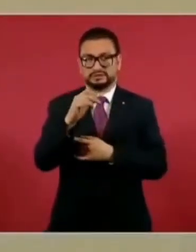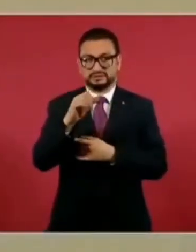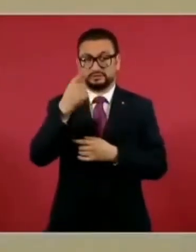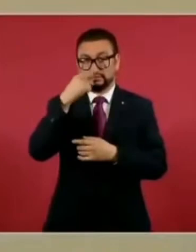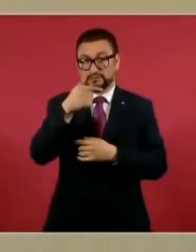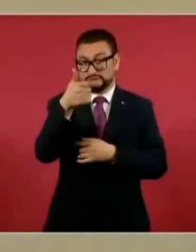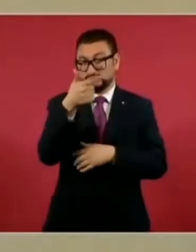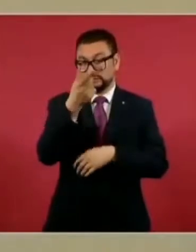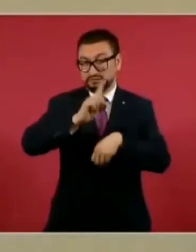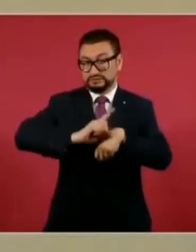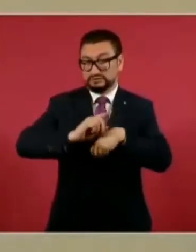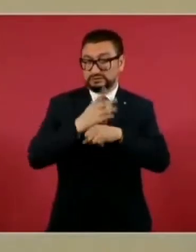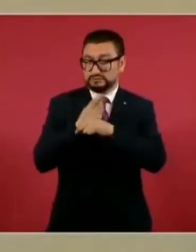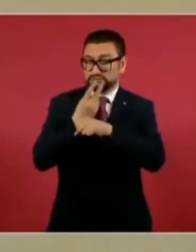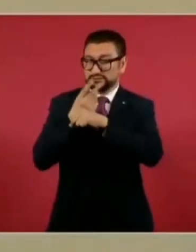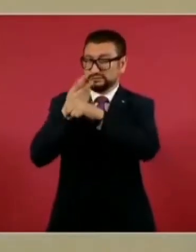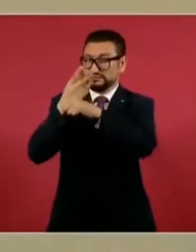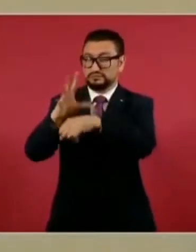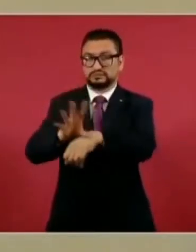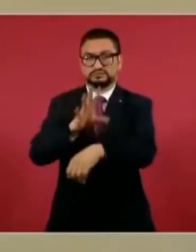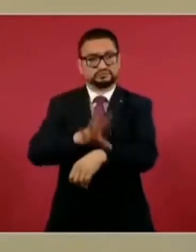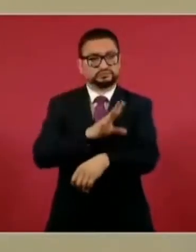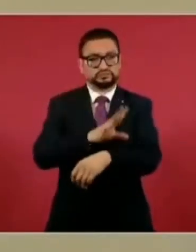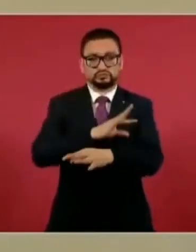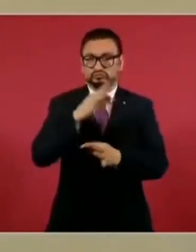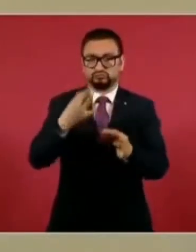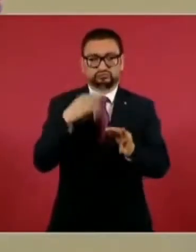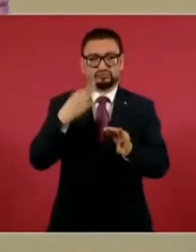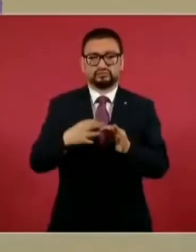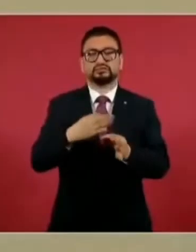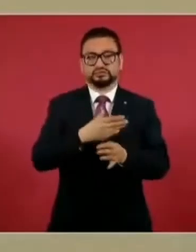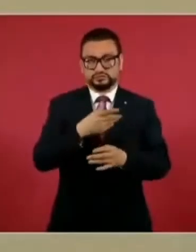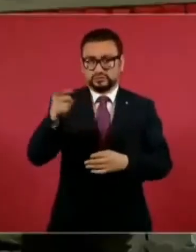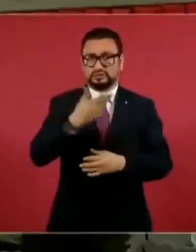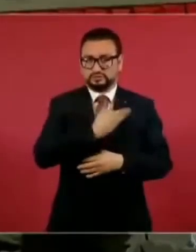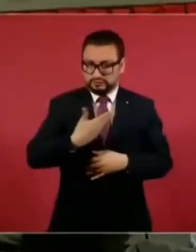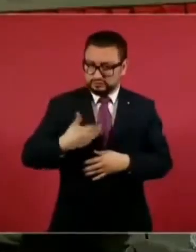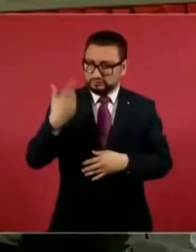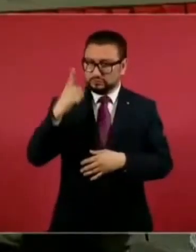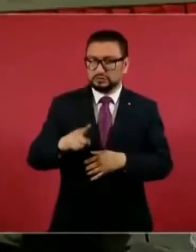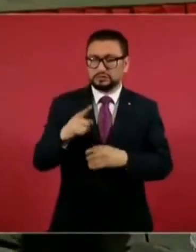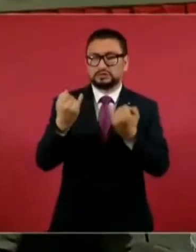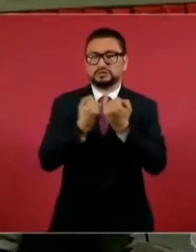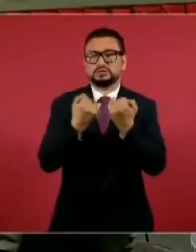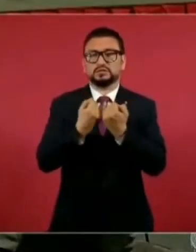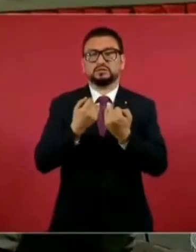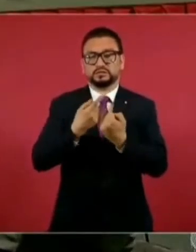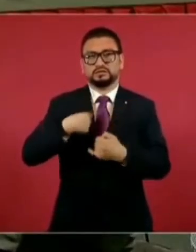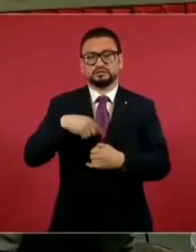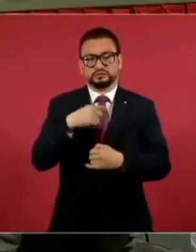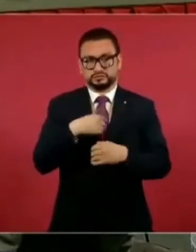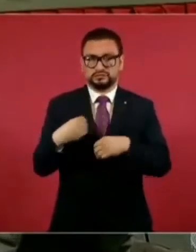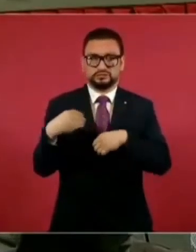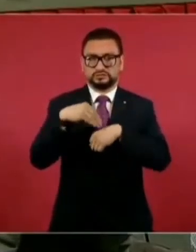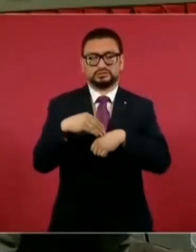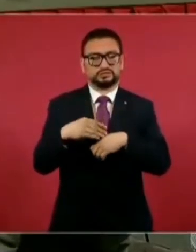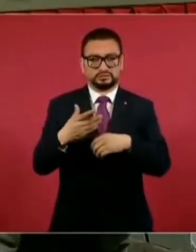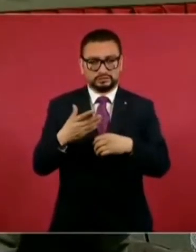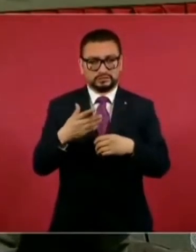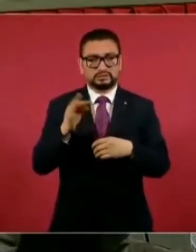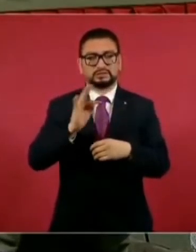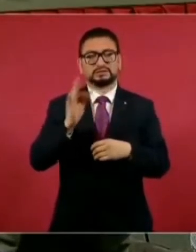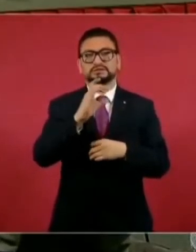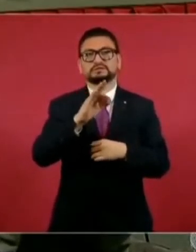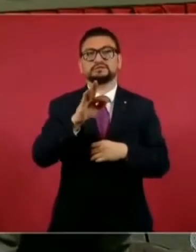días lo tuviéramos energizado. Y ayer el señor presidente nos instruyó una tarea adicional de la propia, digamos, tarea